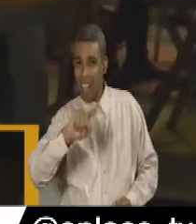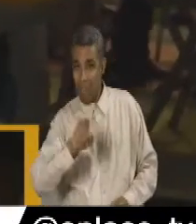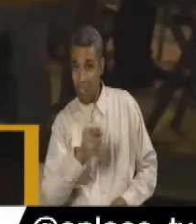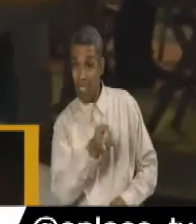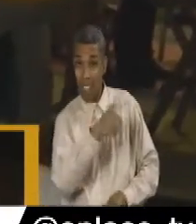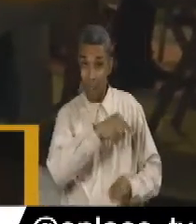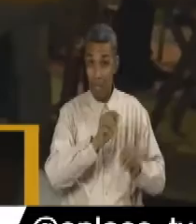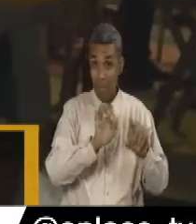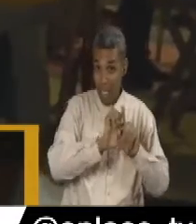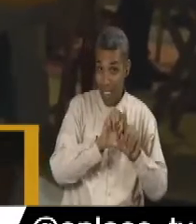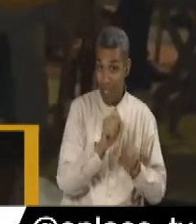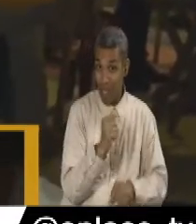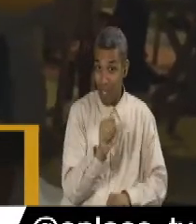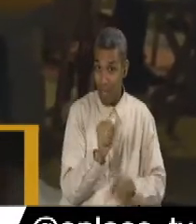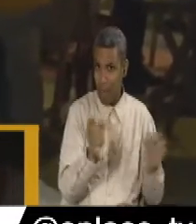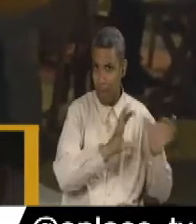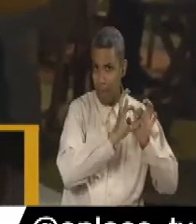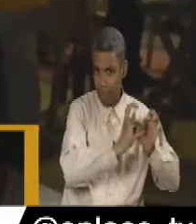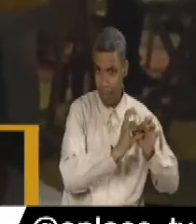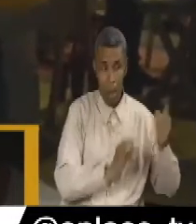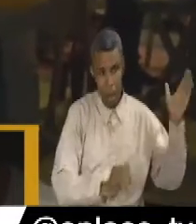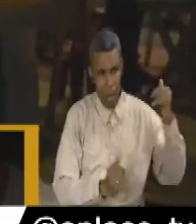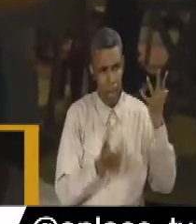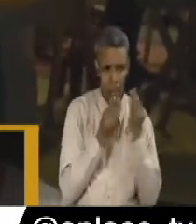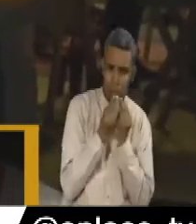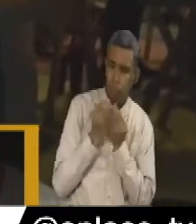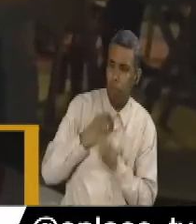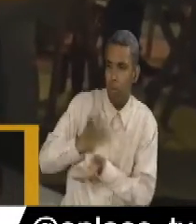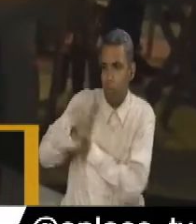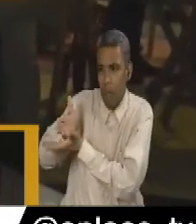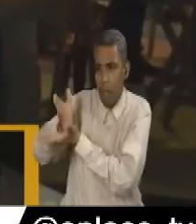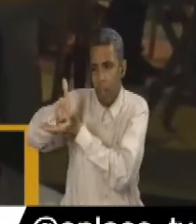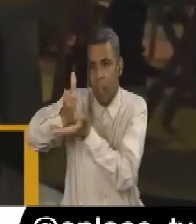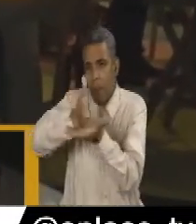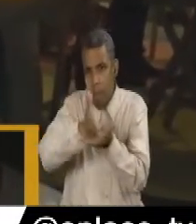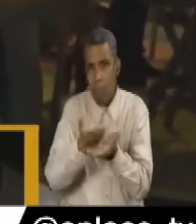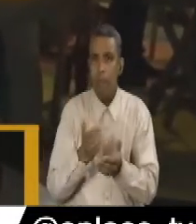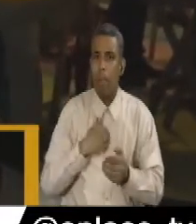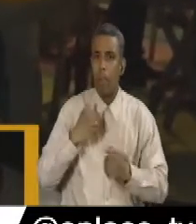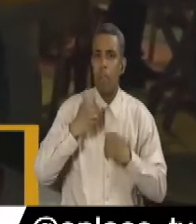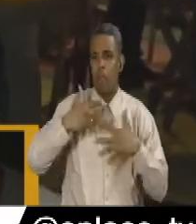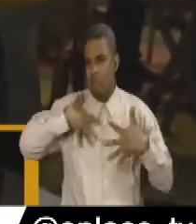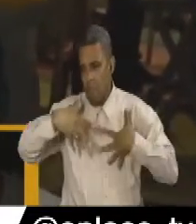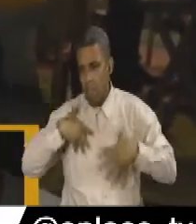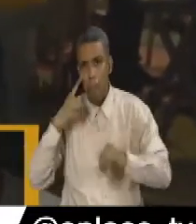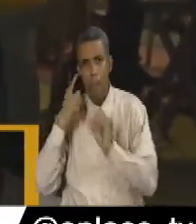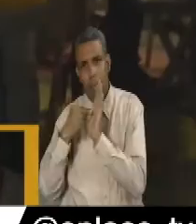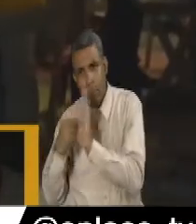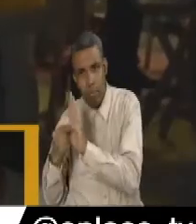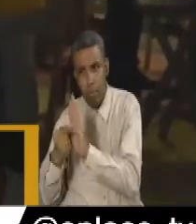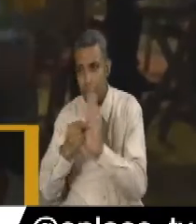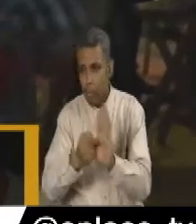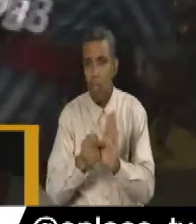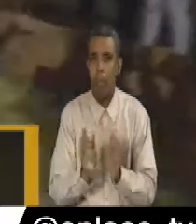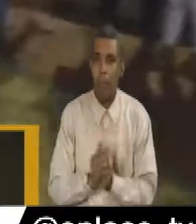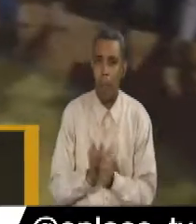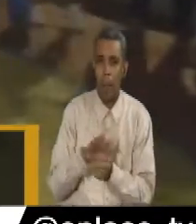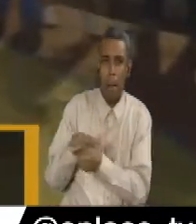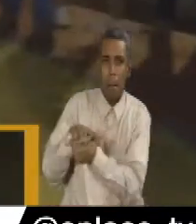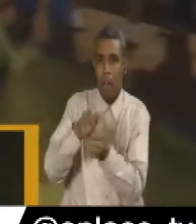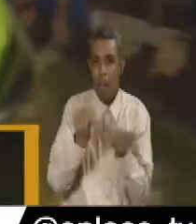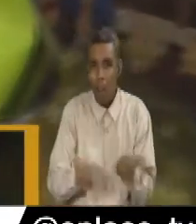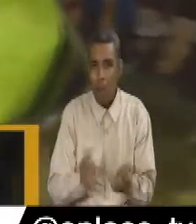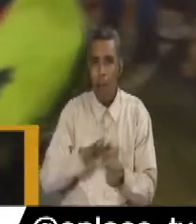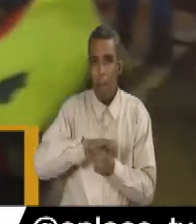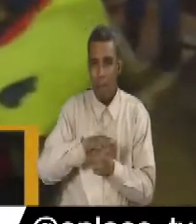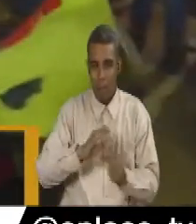10, y llegamos a las instituciones, a los barrios, con los presidentes de Junta de Acción Comunal, y en el día de hoy pues la tenemos aquí en el Parque de la